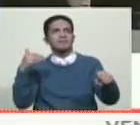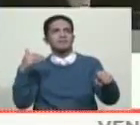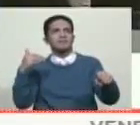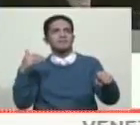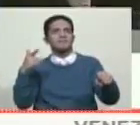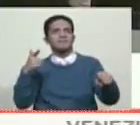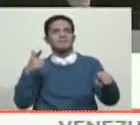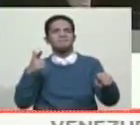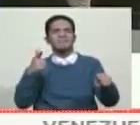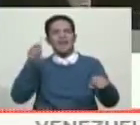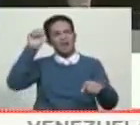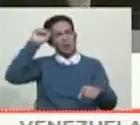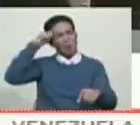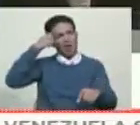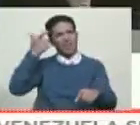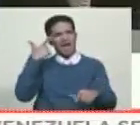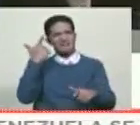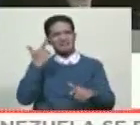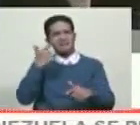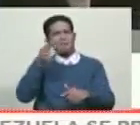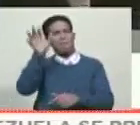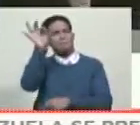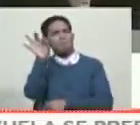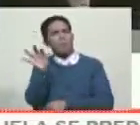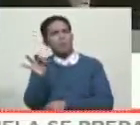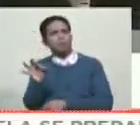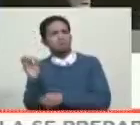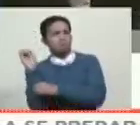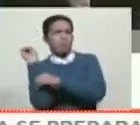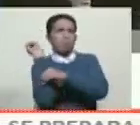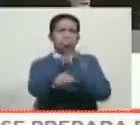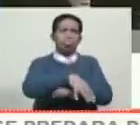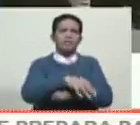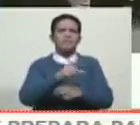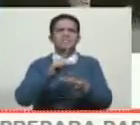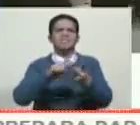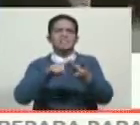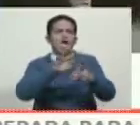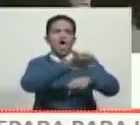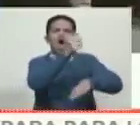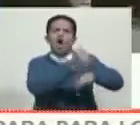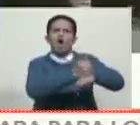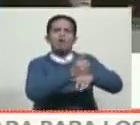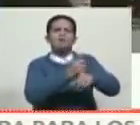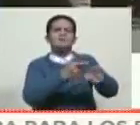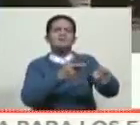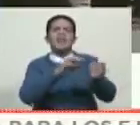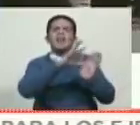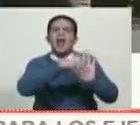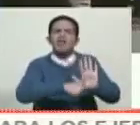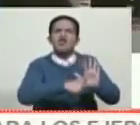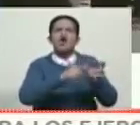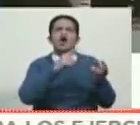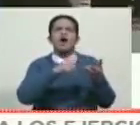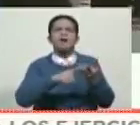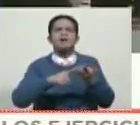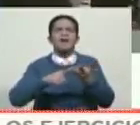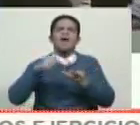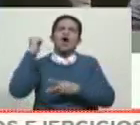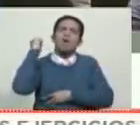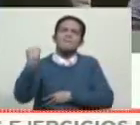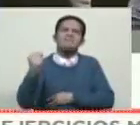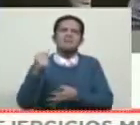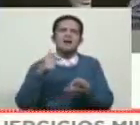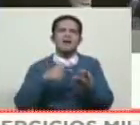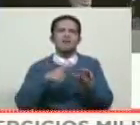a los soldados? Que los han acusado de homicidio, de ladrones, de narcotraficantes.